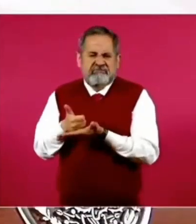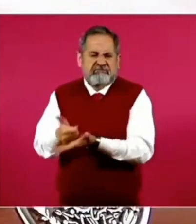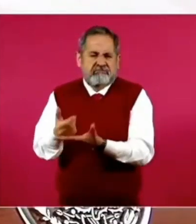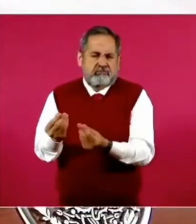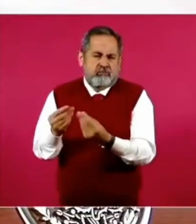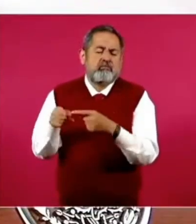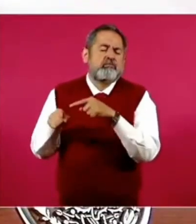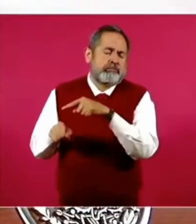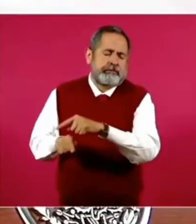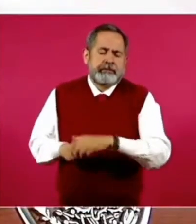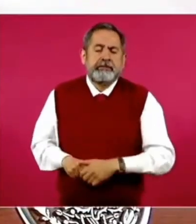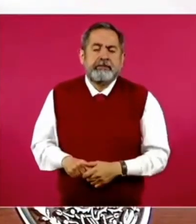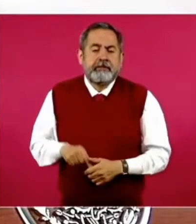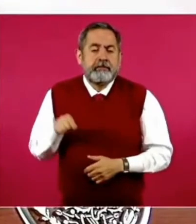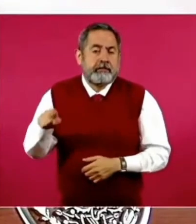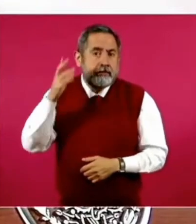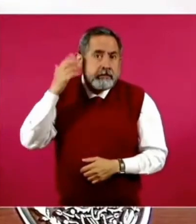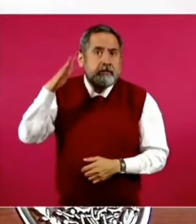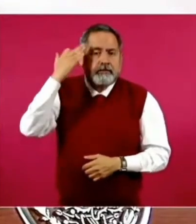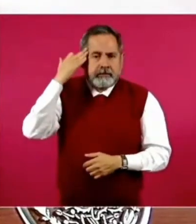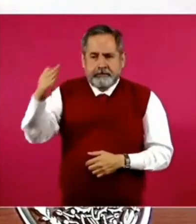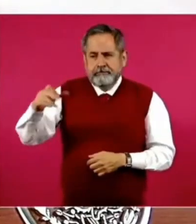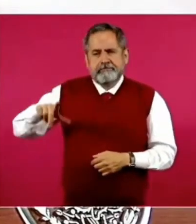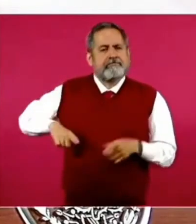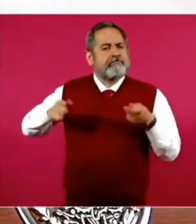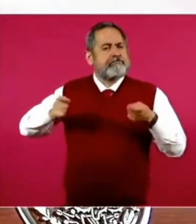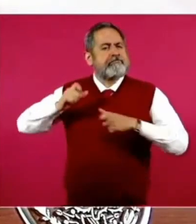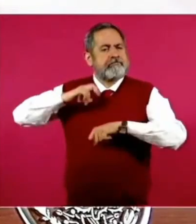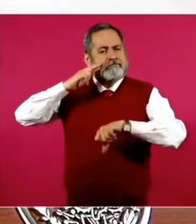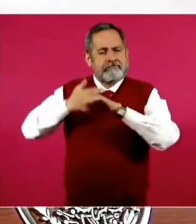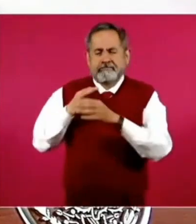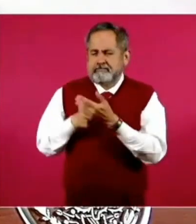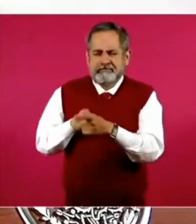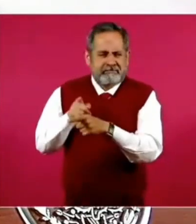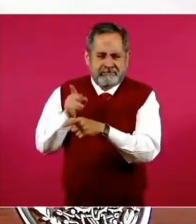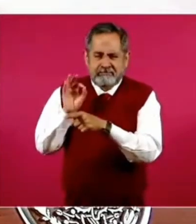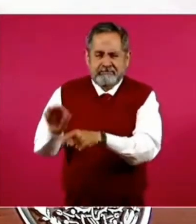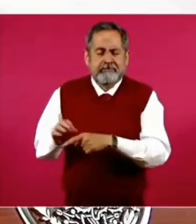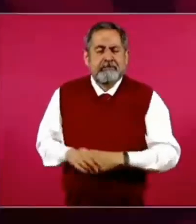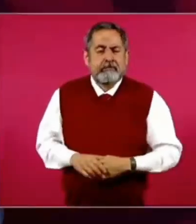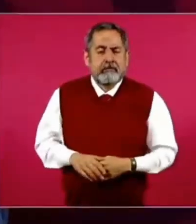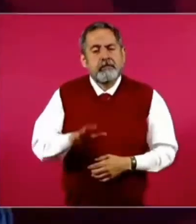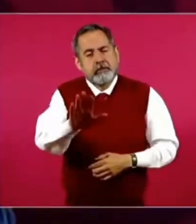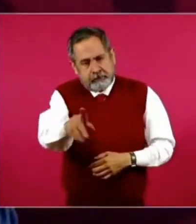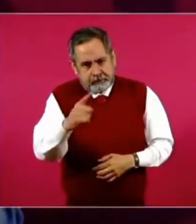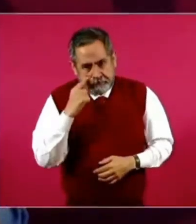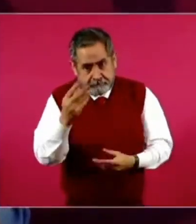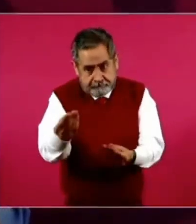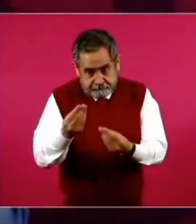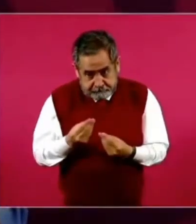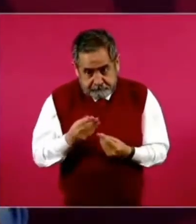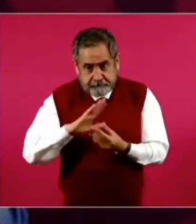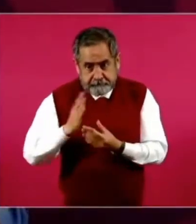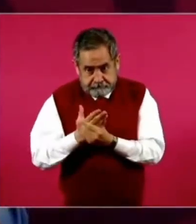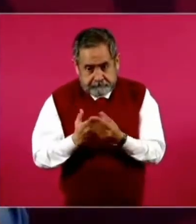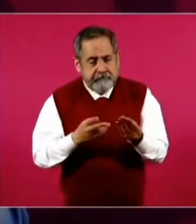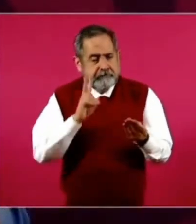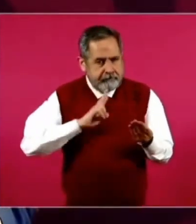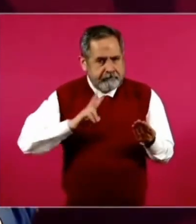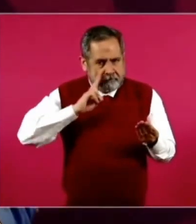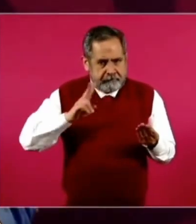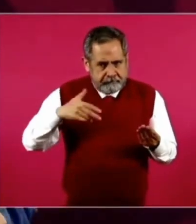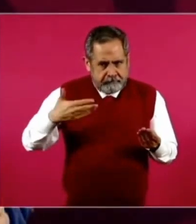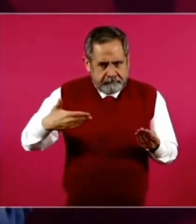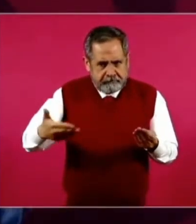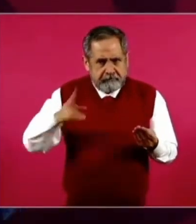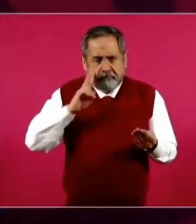mucho cuando tuvo esa responsabilidad. Entonces vamos a ver lo de Huichapa, nos entregas